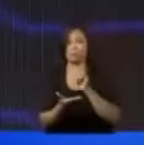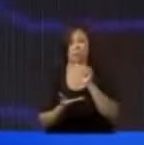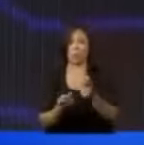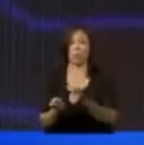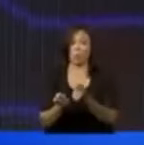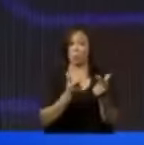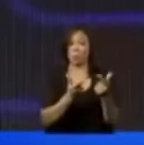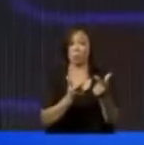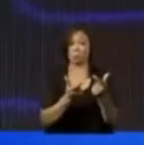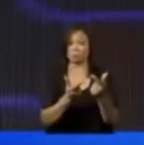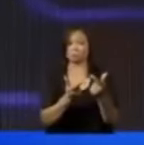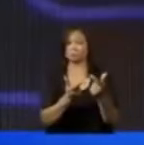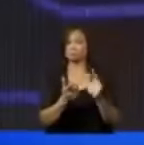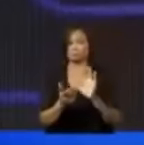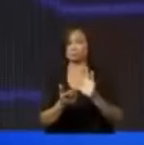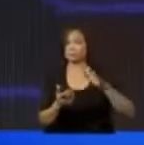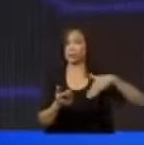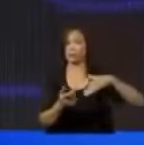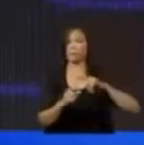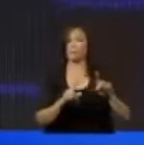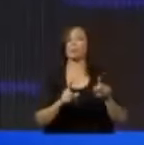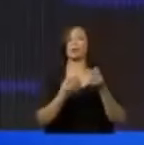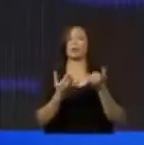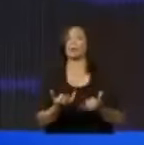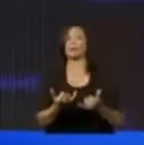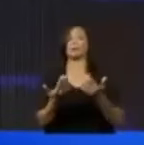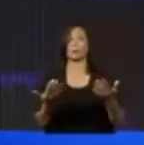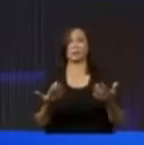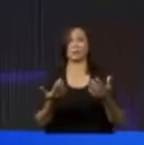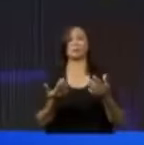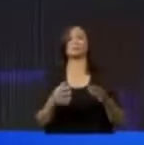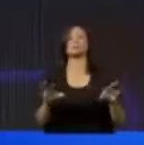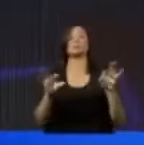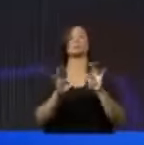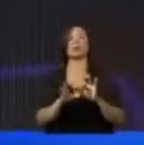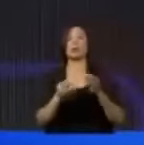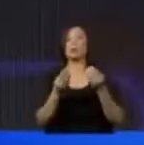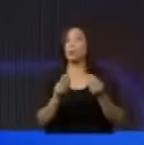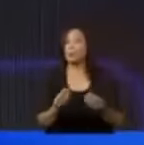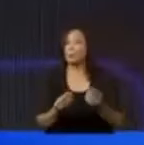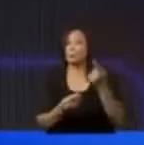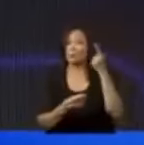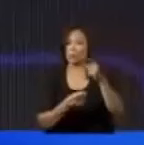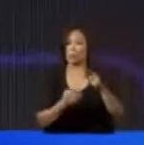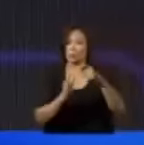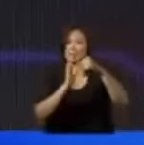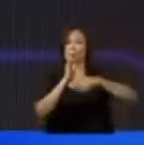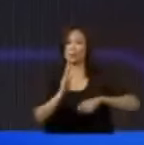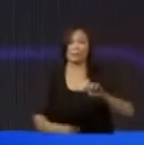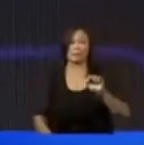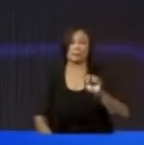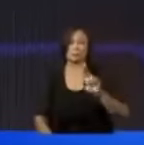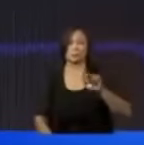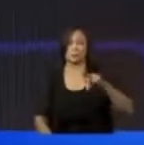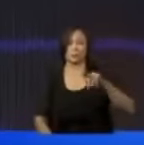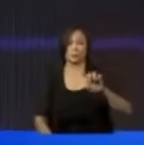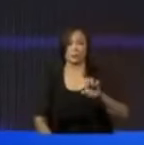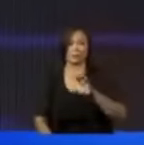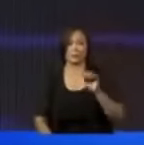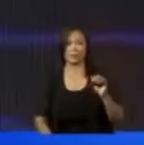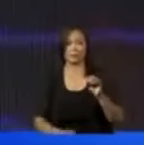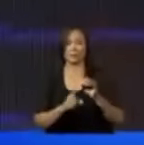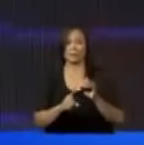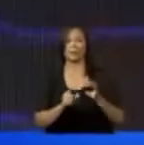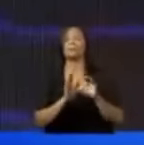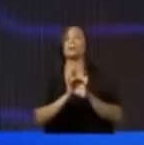o erradicada. En el caso actual es notable cómo con la tarjeta Supérate, en